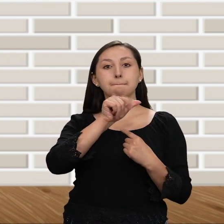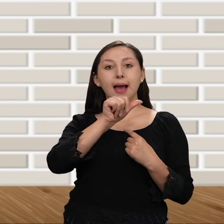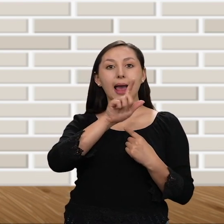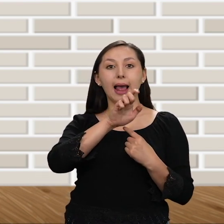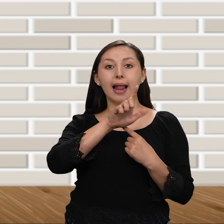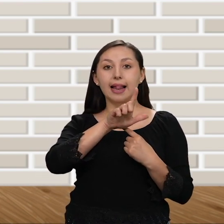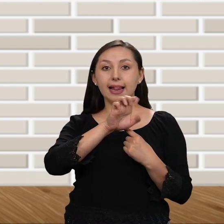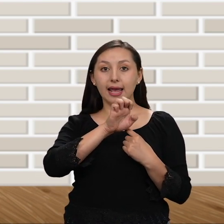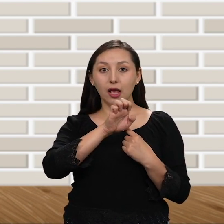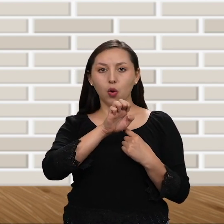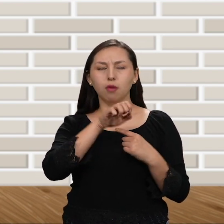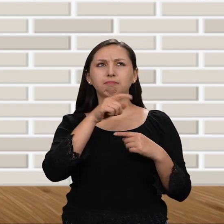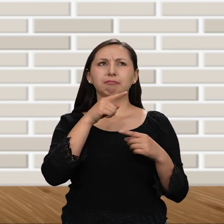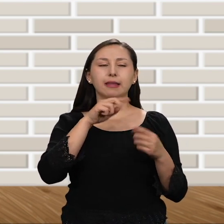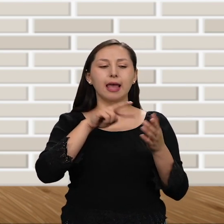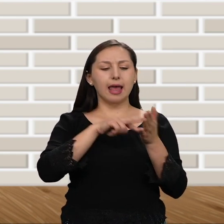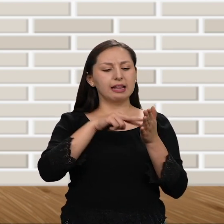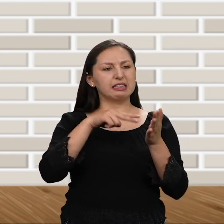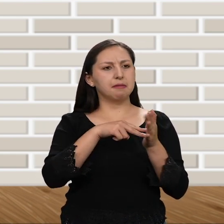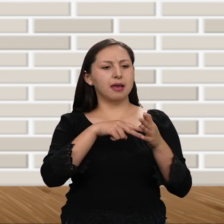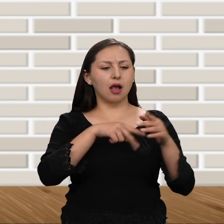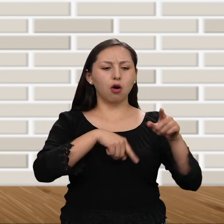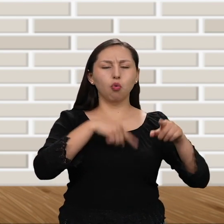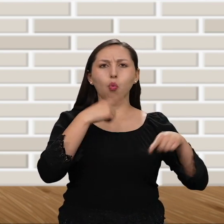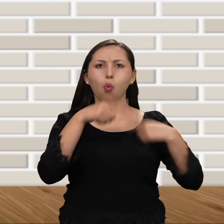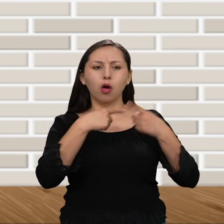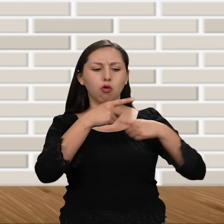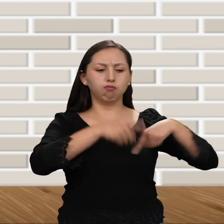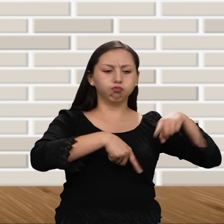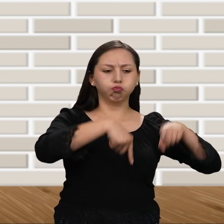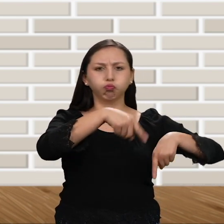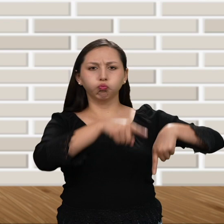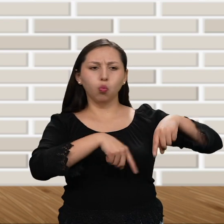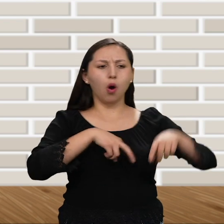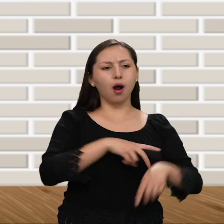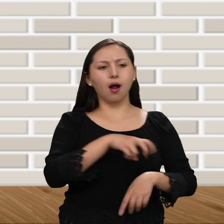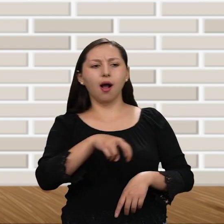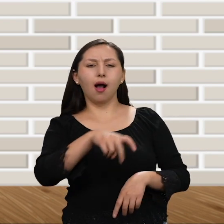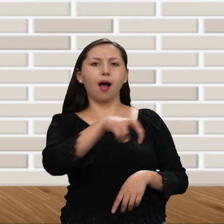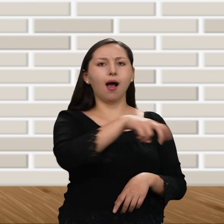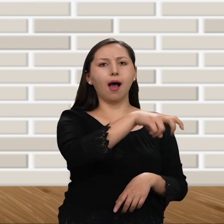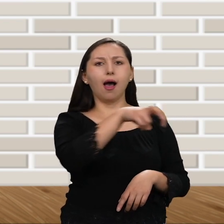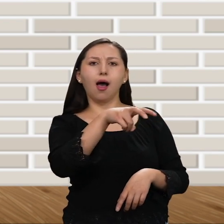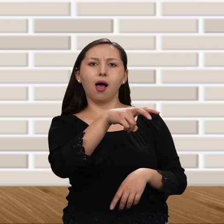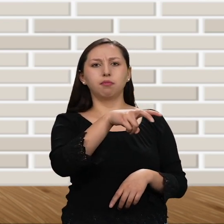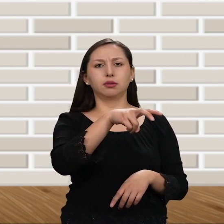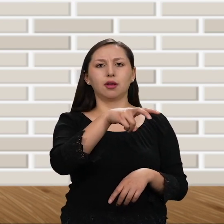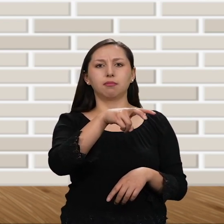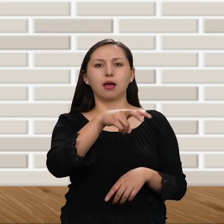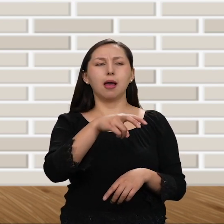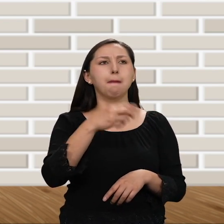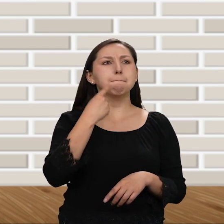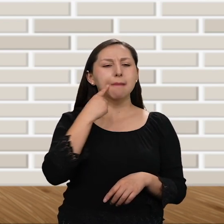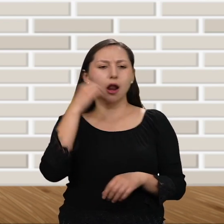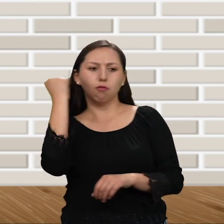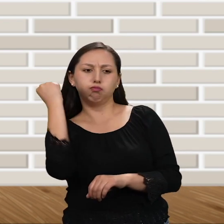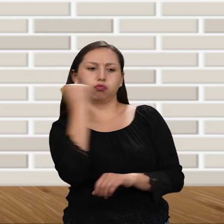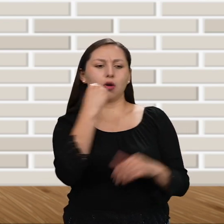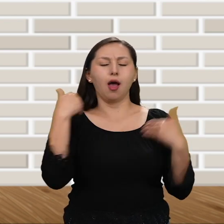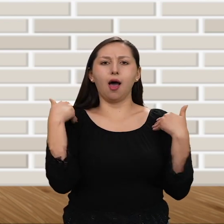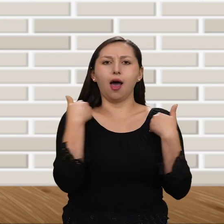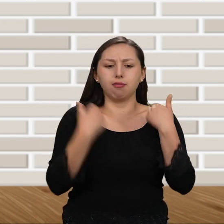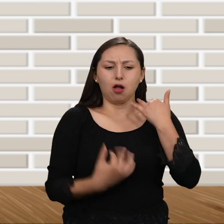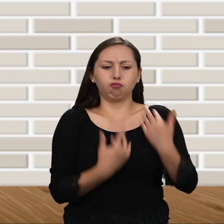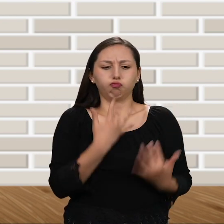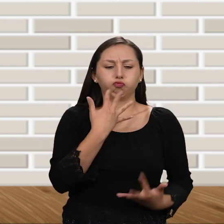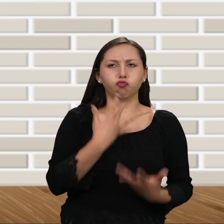ser humano fue nómada, cazaba animales y recolectaba frutos. Usó herramientas rudimentarias de piedra. Descubrió el